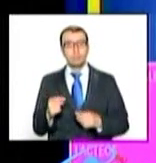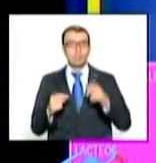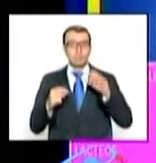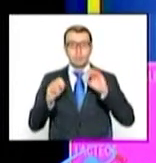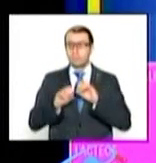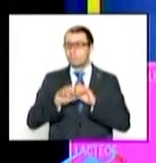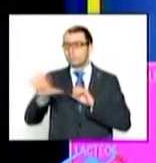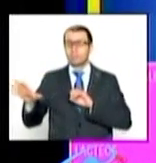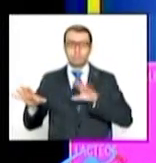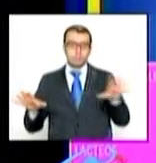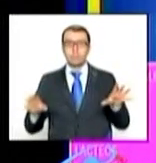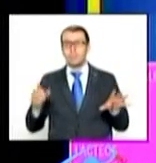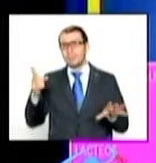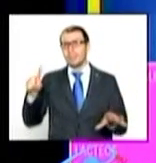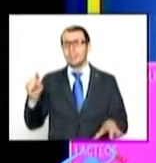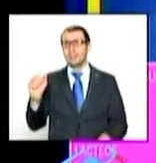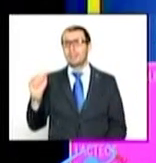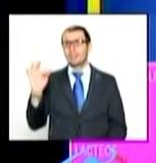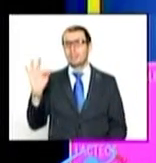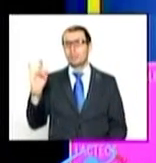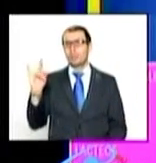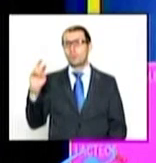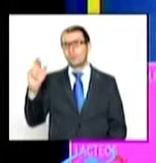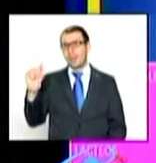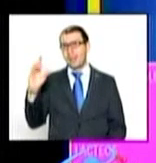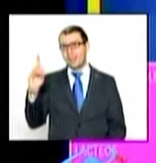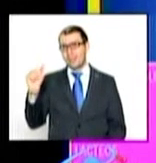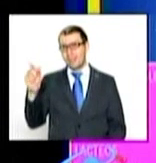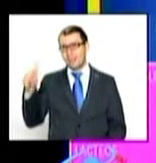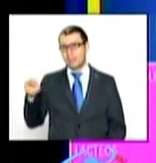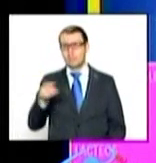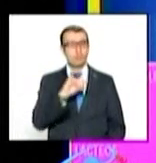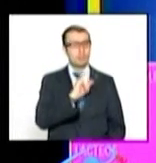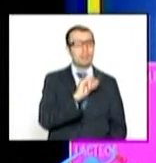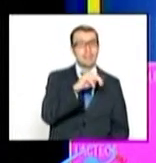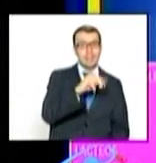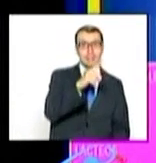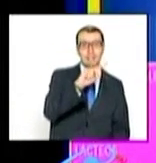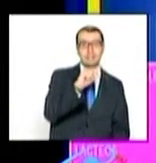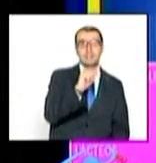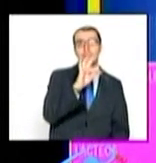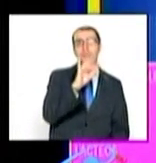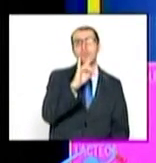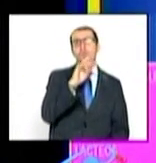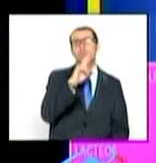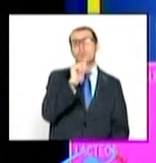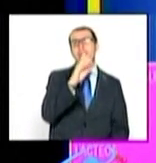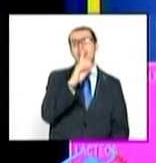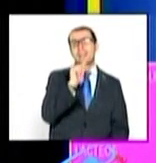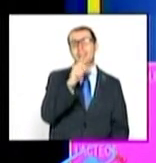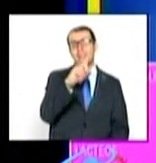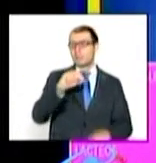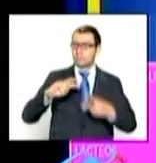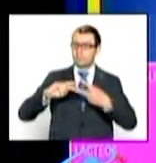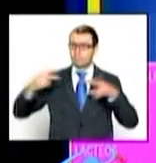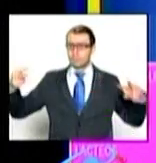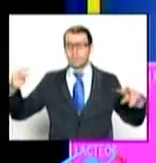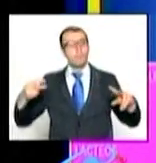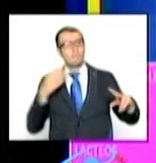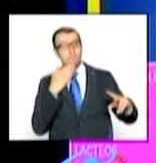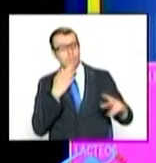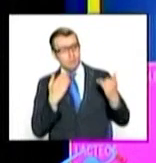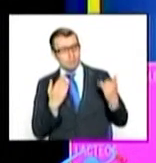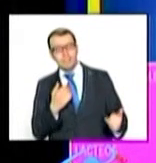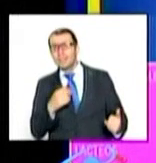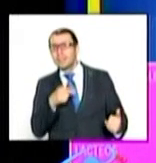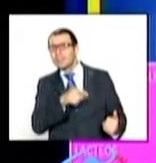las grasas que son saturadas y las grasas que son insaturadas. Si ustedes ven abajo a la columna de la derecha, el color violeta, las grasas saturadas son